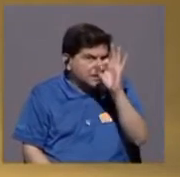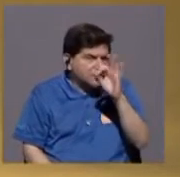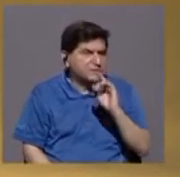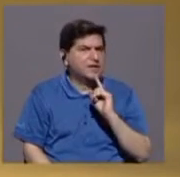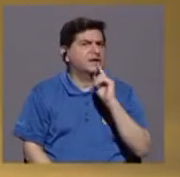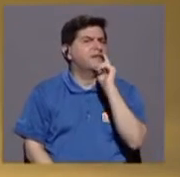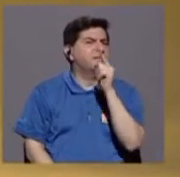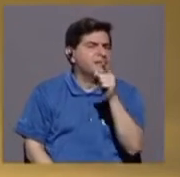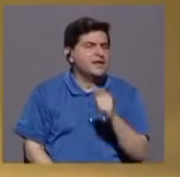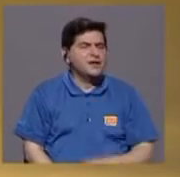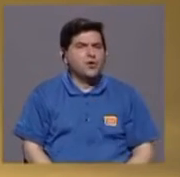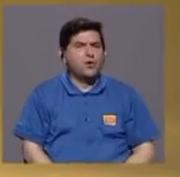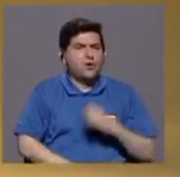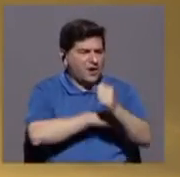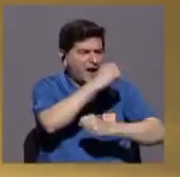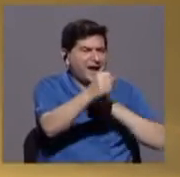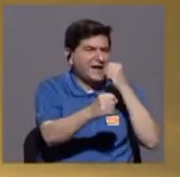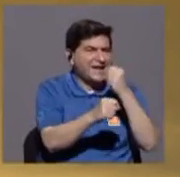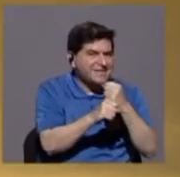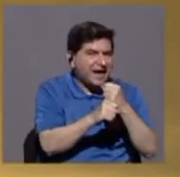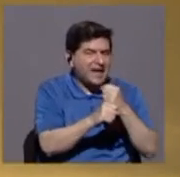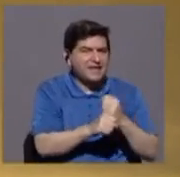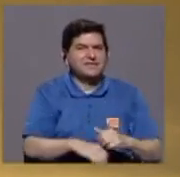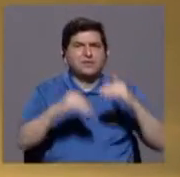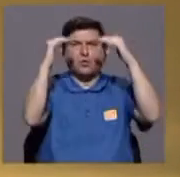Mencionaste el rango de edades, de manera que